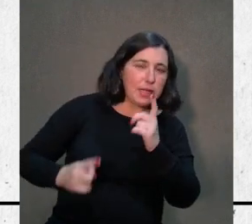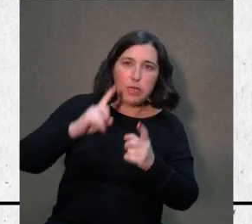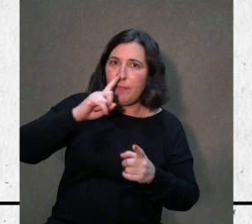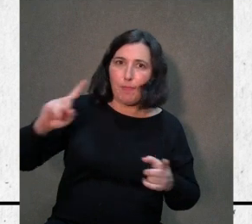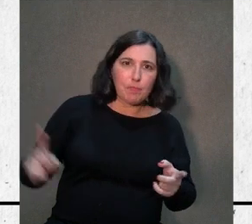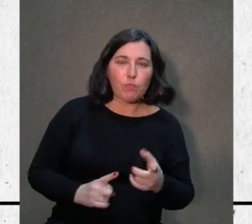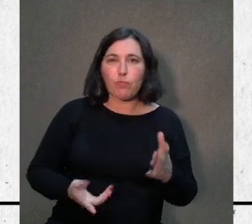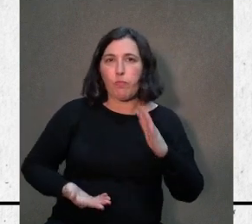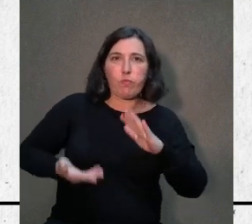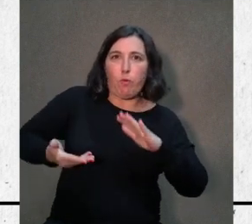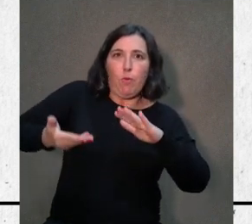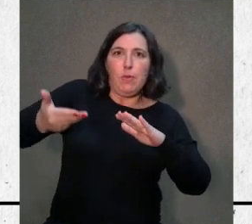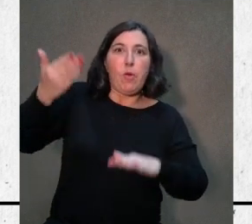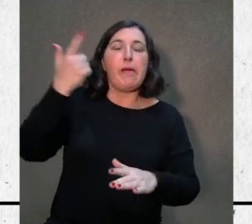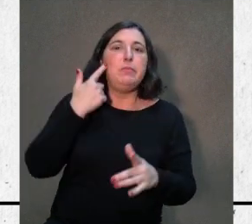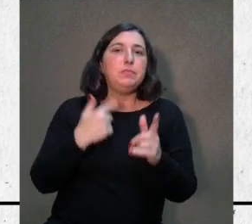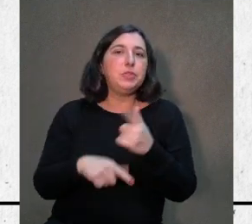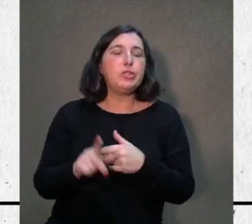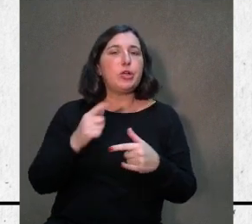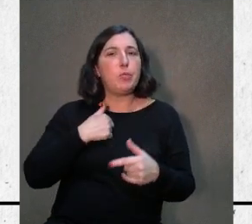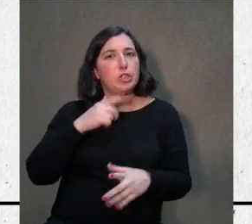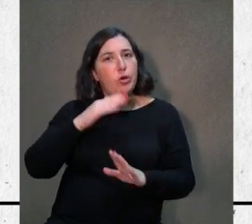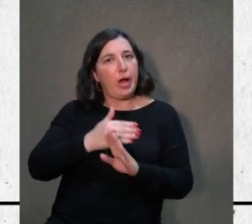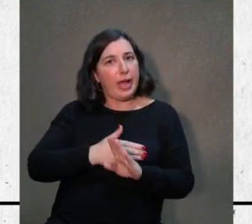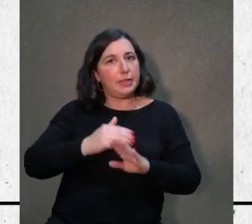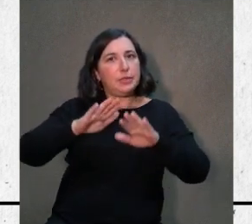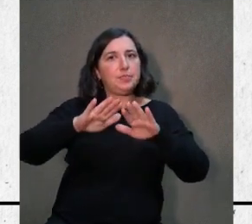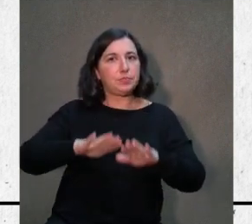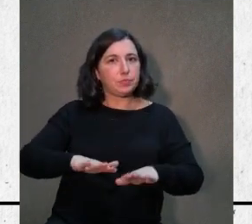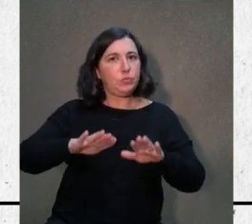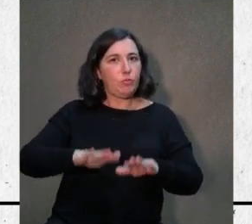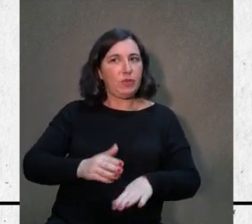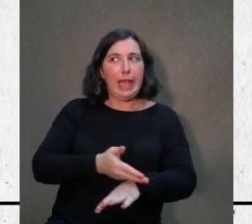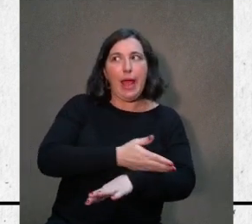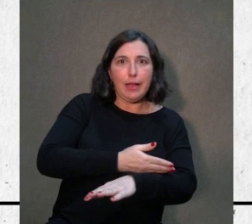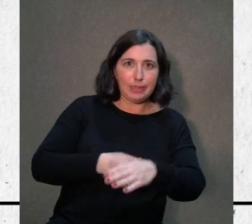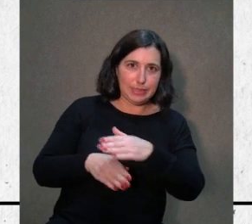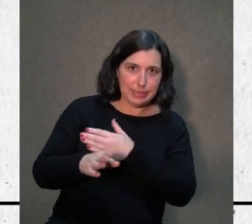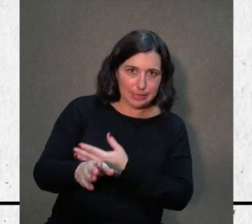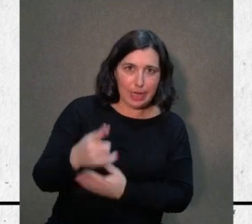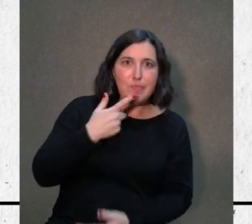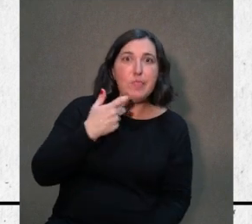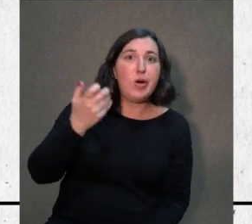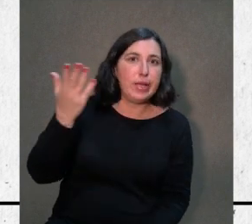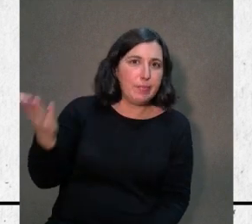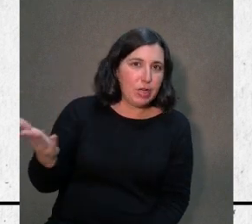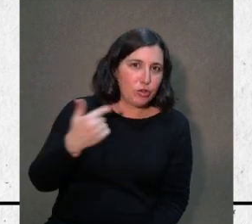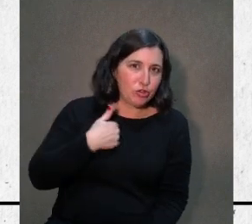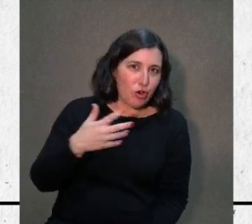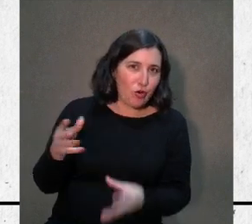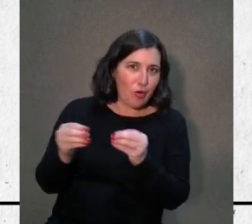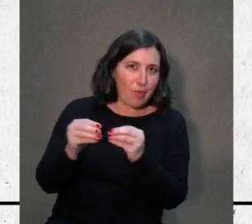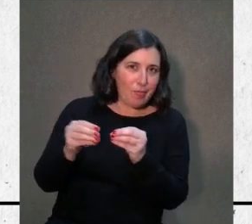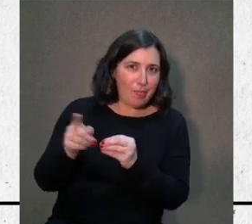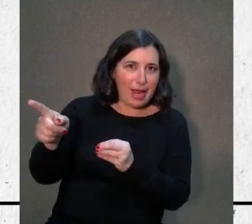energía como súper arriba, entonces como intentar el bajarlo lo más posible antes de entrar. Por ejemplo,